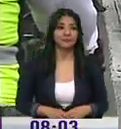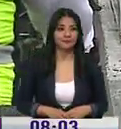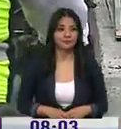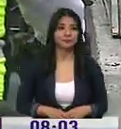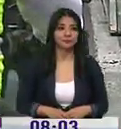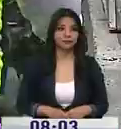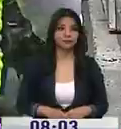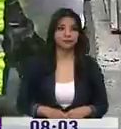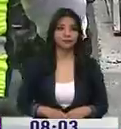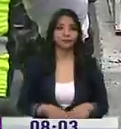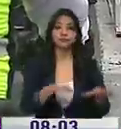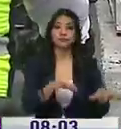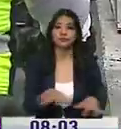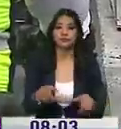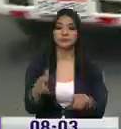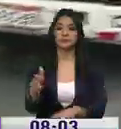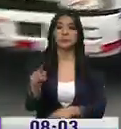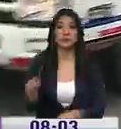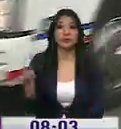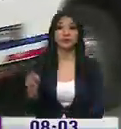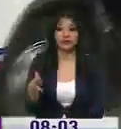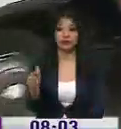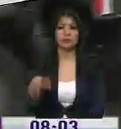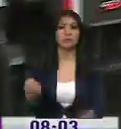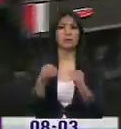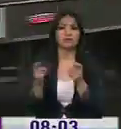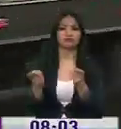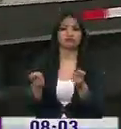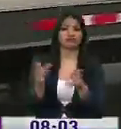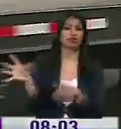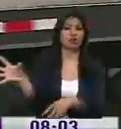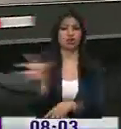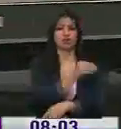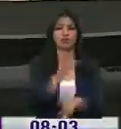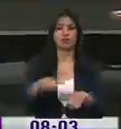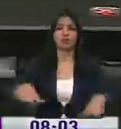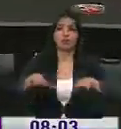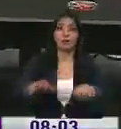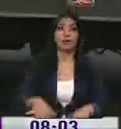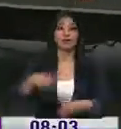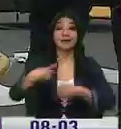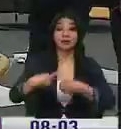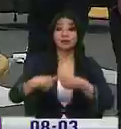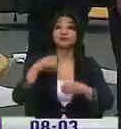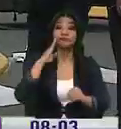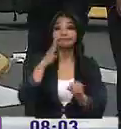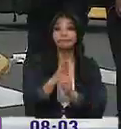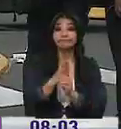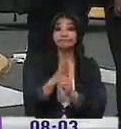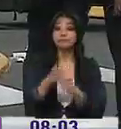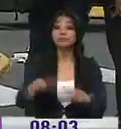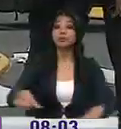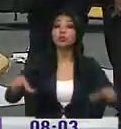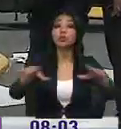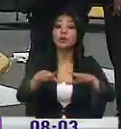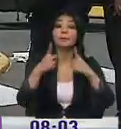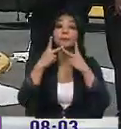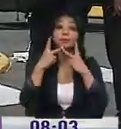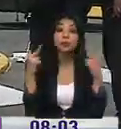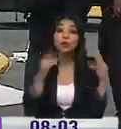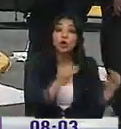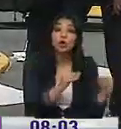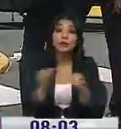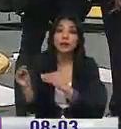Los operativos de mal estacionados se intensifican en todos los espacios de Quito. El objetivo es preservar el orden y la convivencia en la